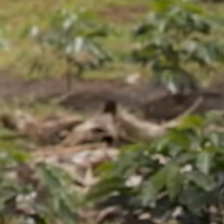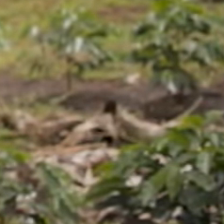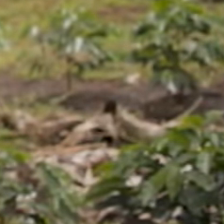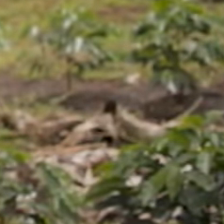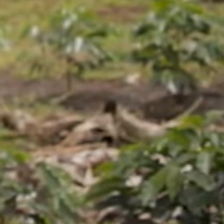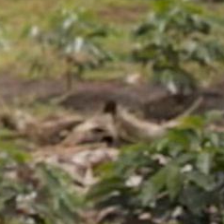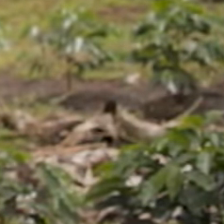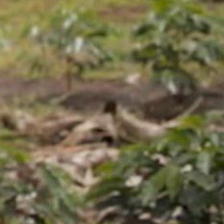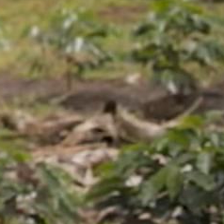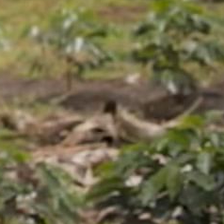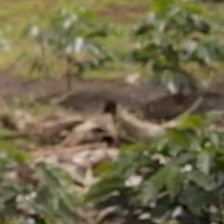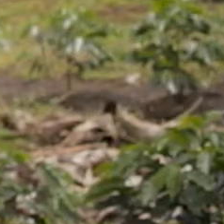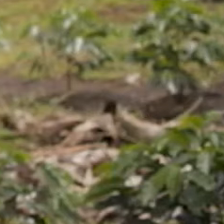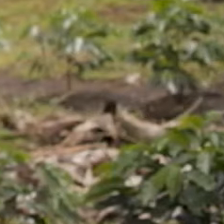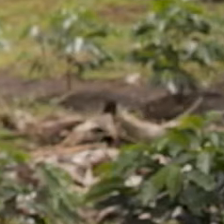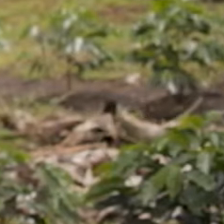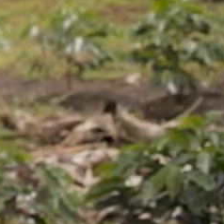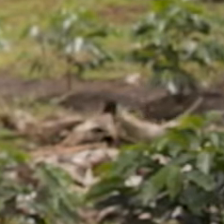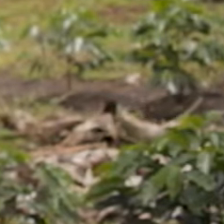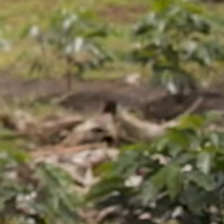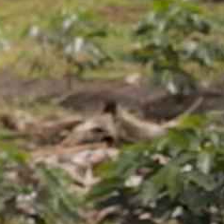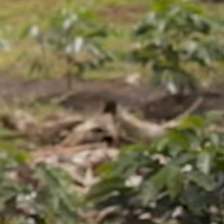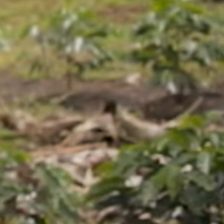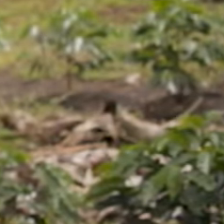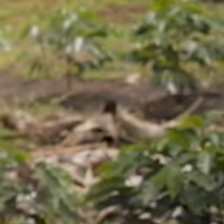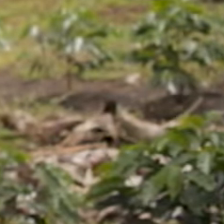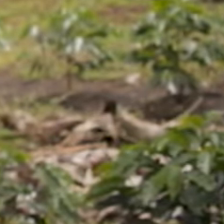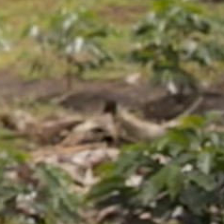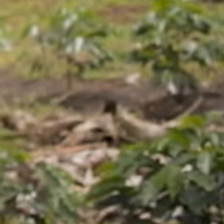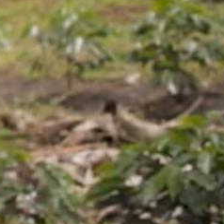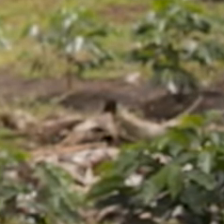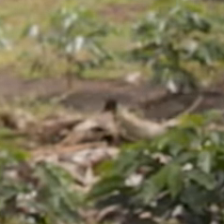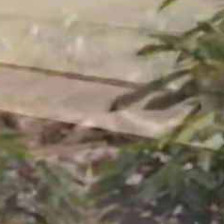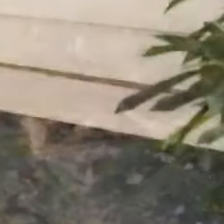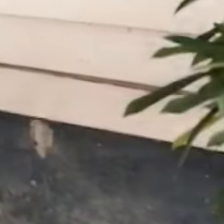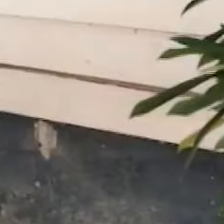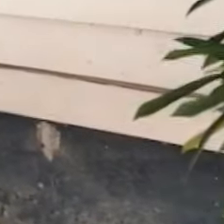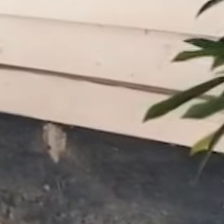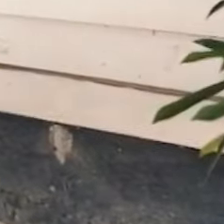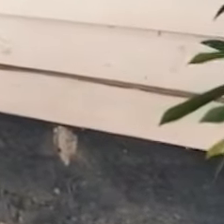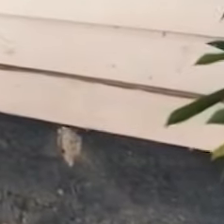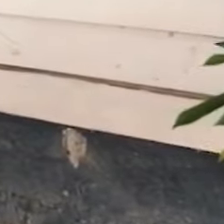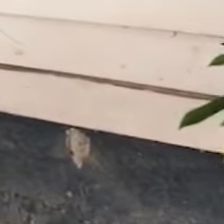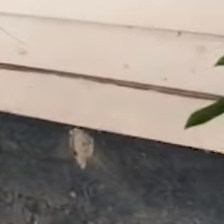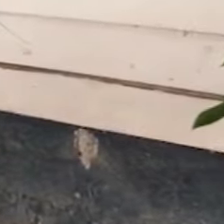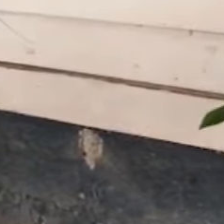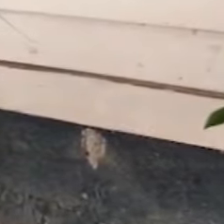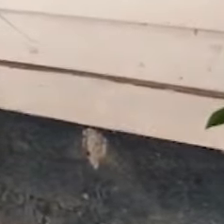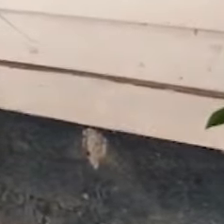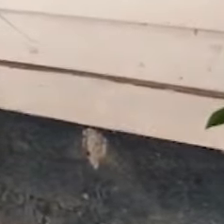Soy agricultor desde hace 4 años, vivo con mi esposa, mis 3 hijos, 2 niñas y un